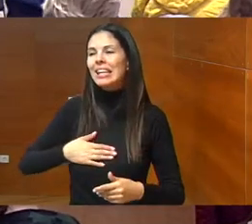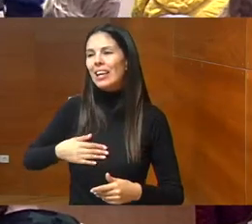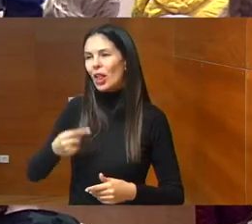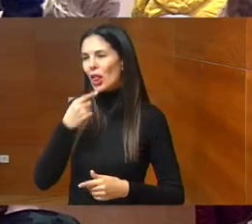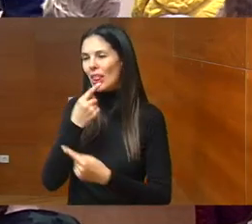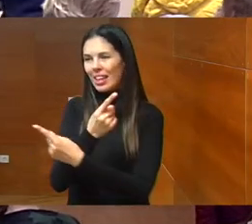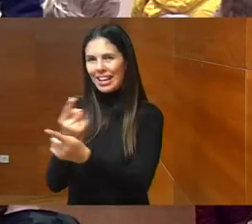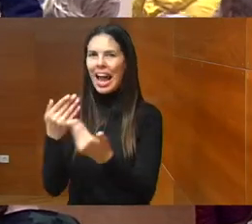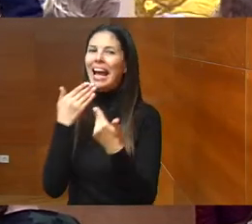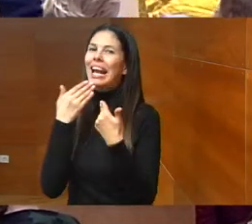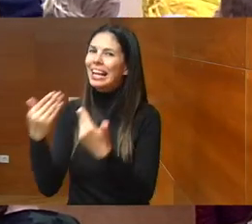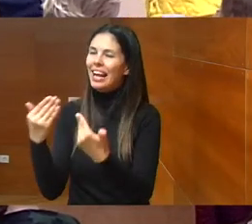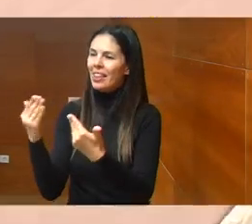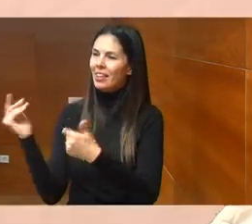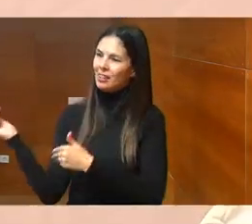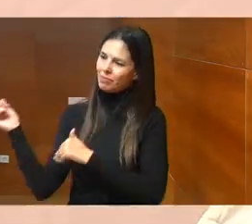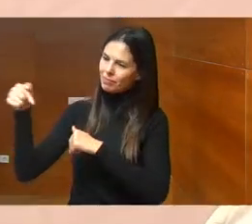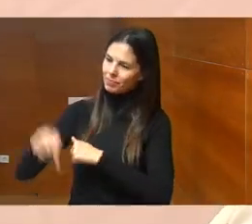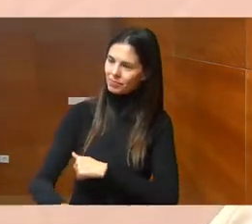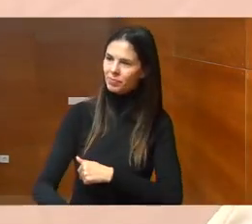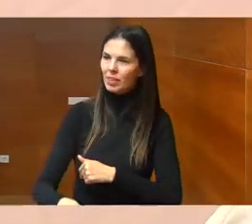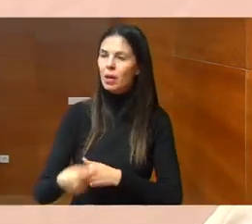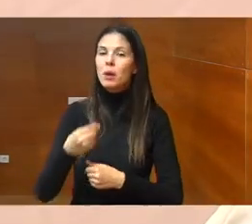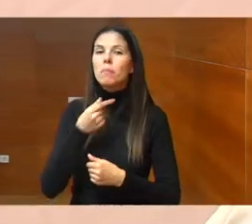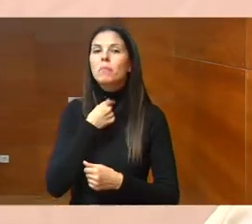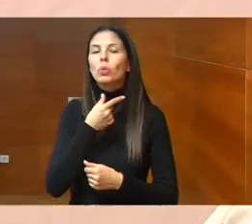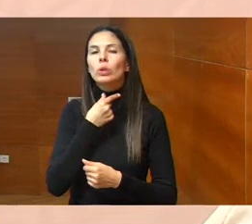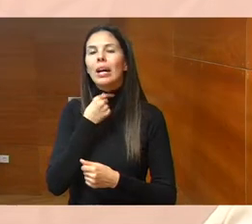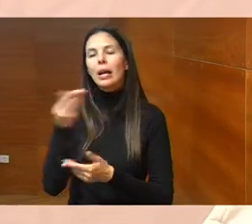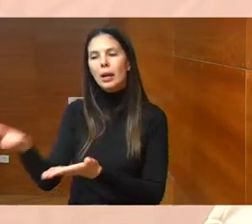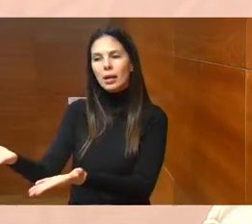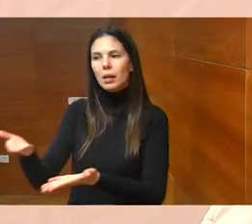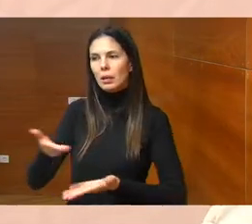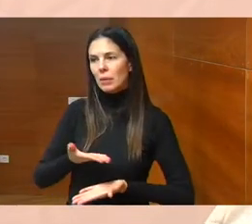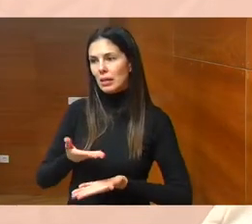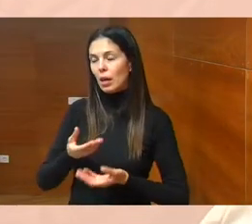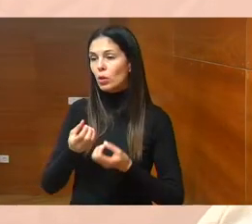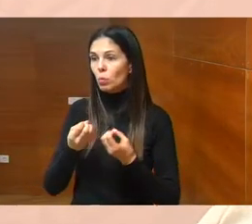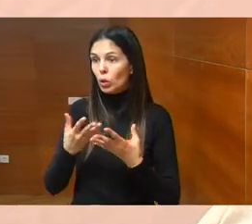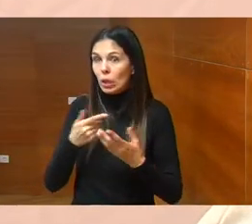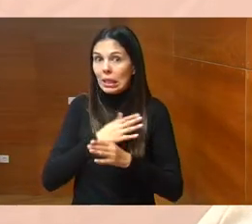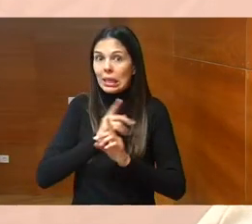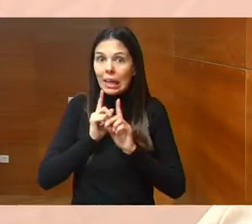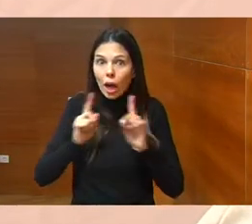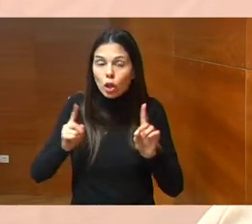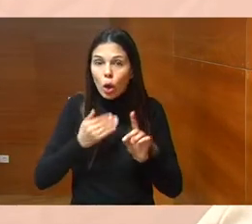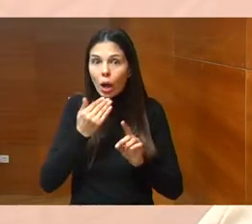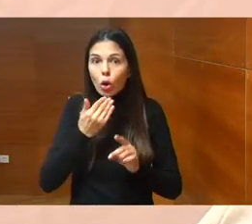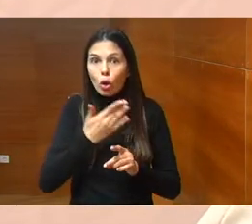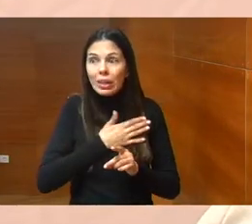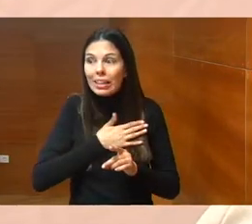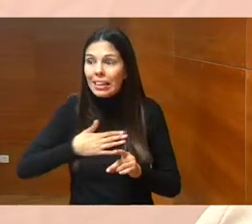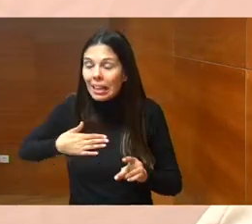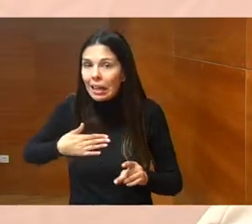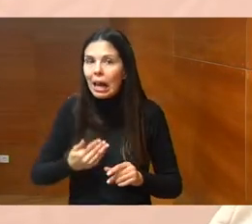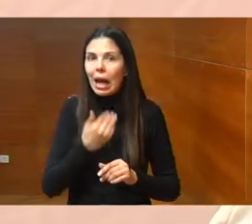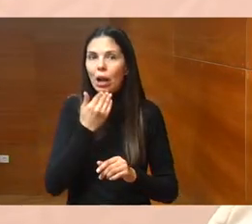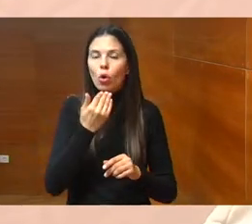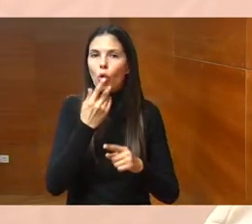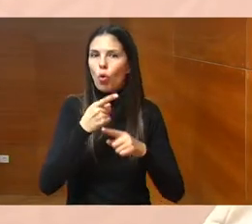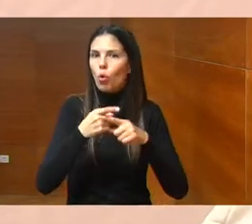por acompañarnos Me gustaría me convidarlos a Bueno a compartir con unos